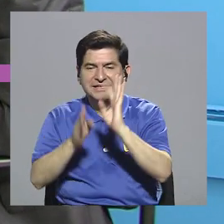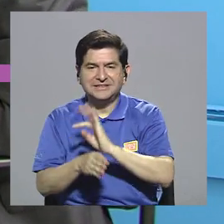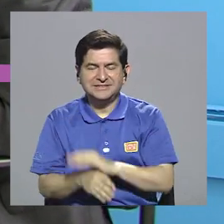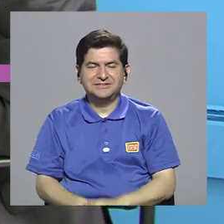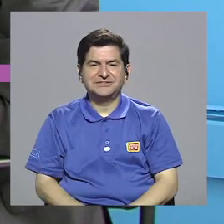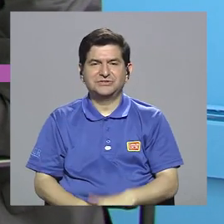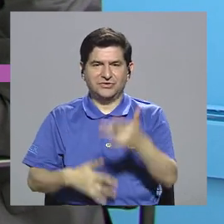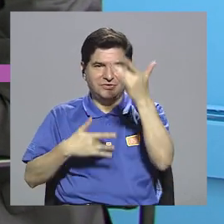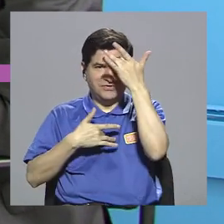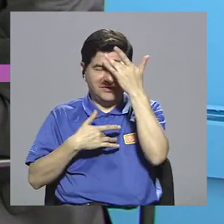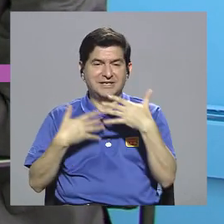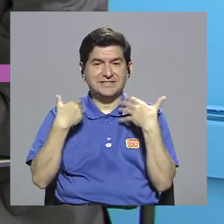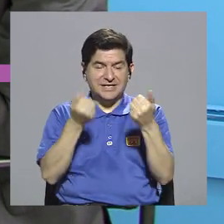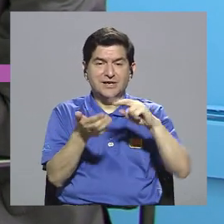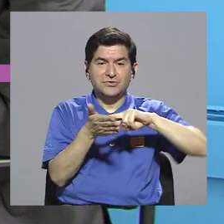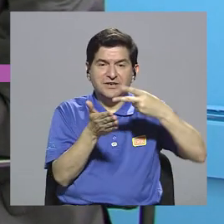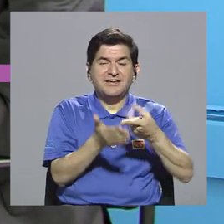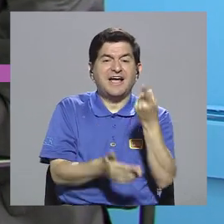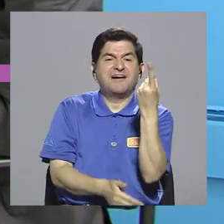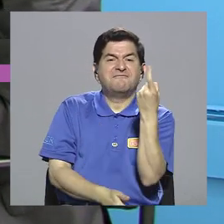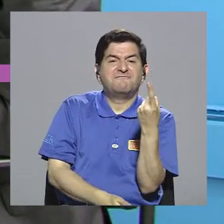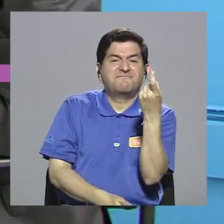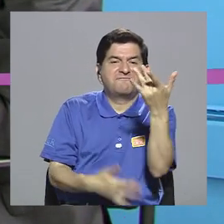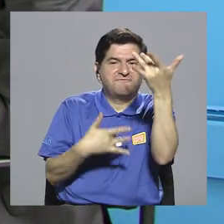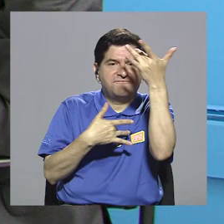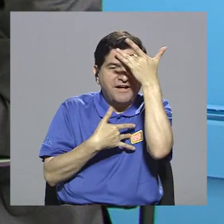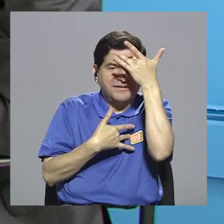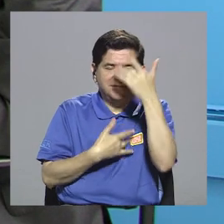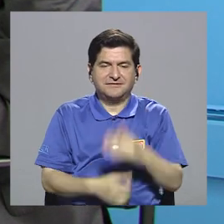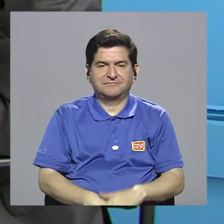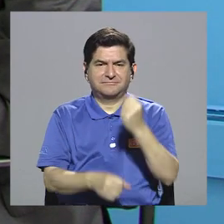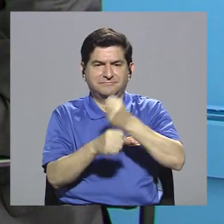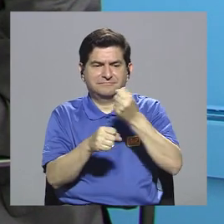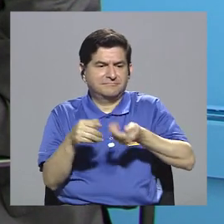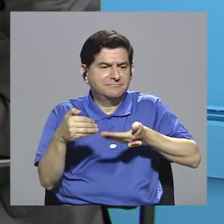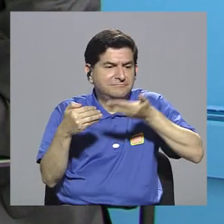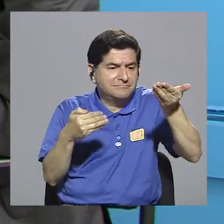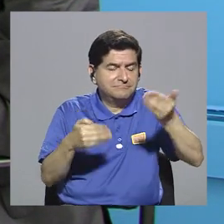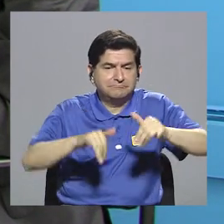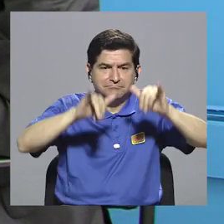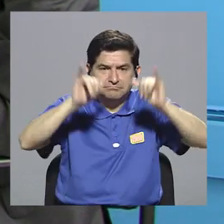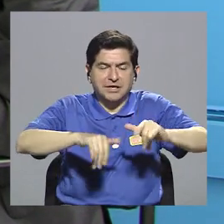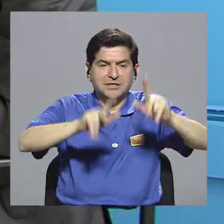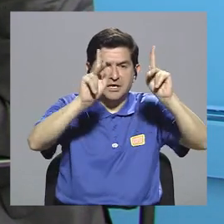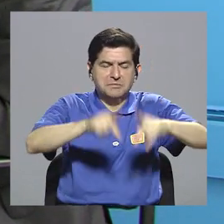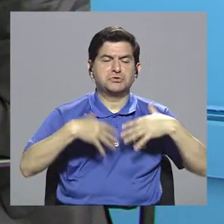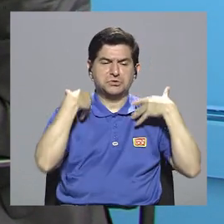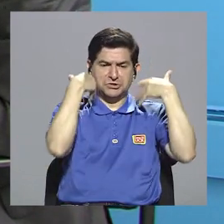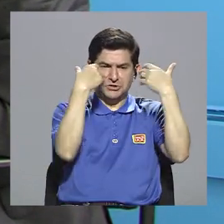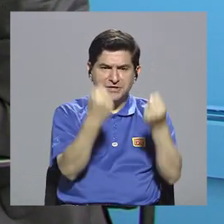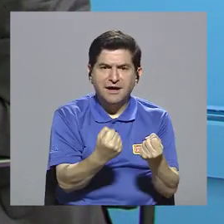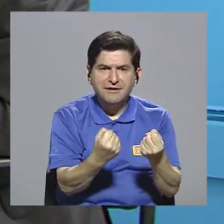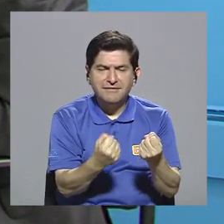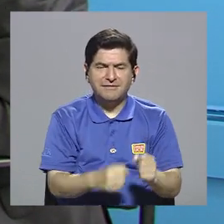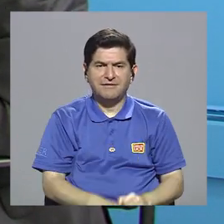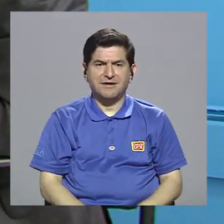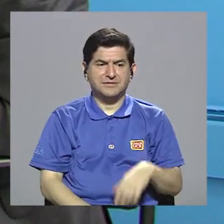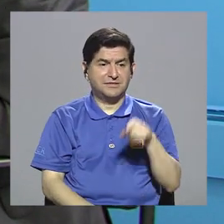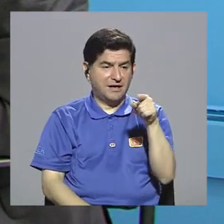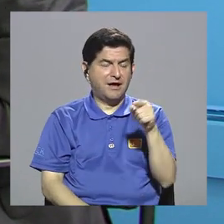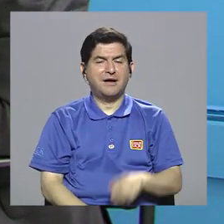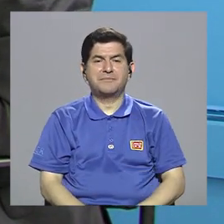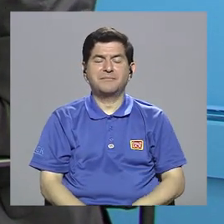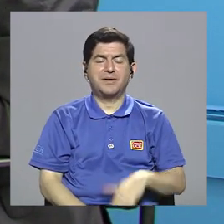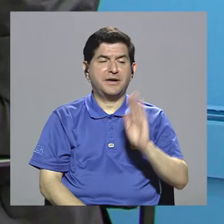la salud es la falta de enfermedades por lo tanto tenemos que trabajar los elementos que mantienen las personas sanas de manera de